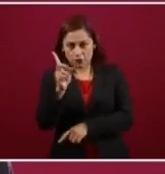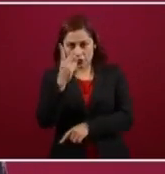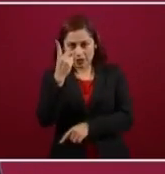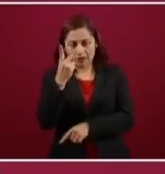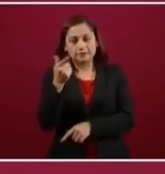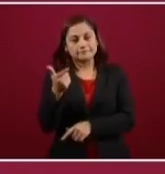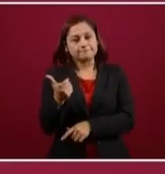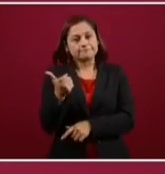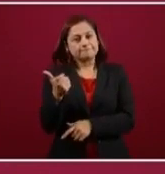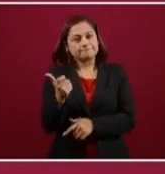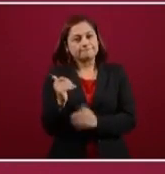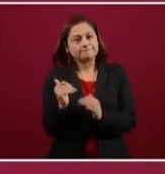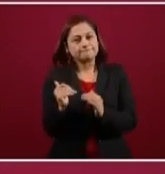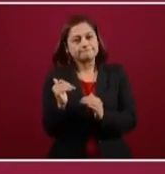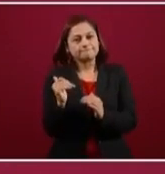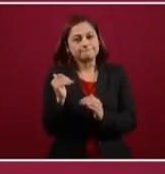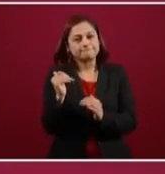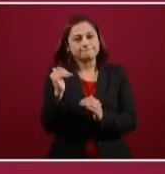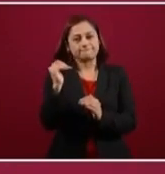en todo este año.